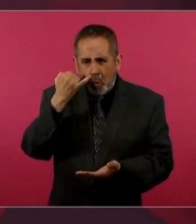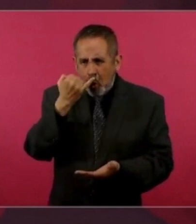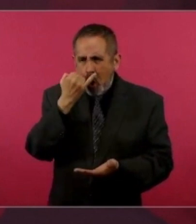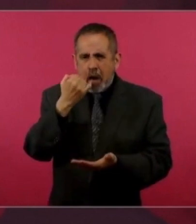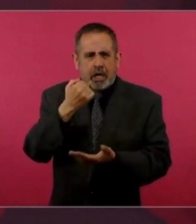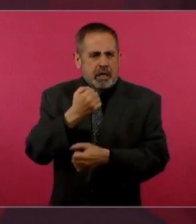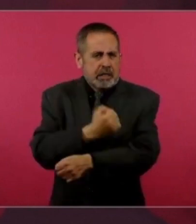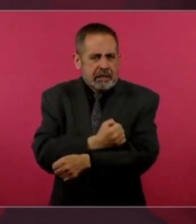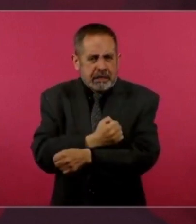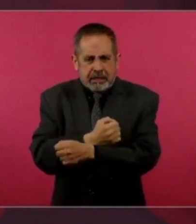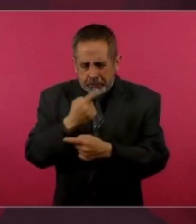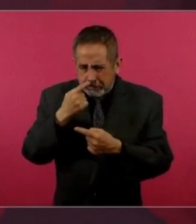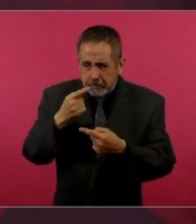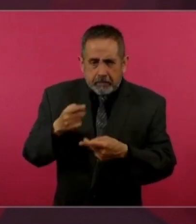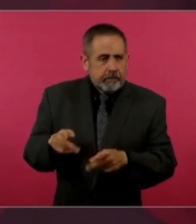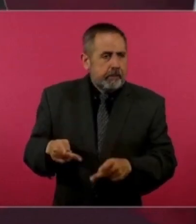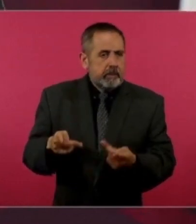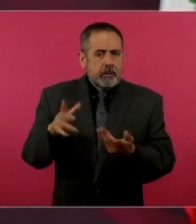y